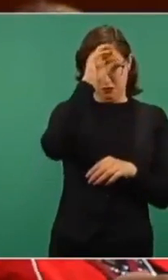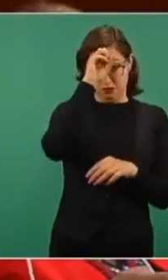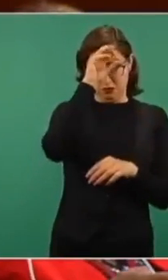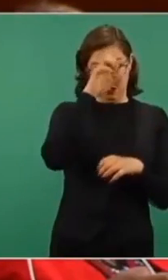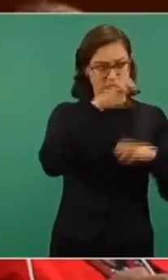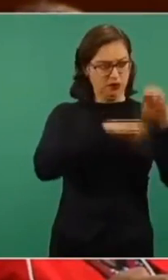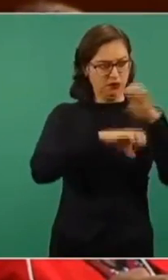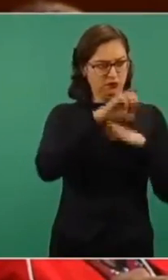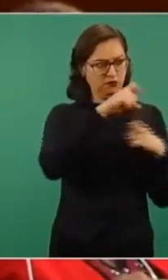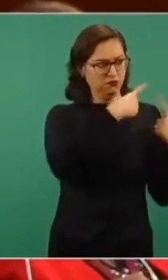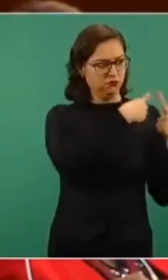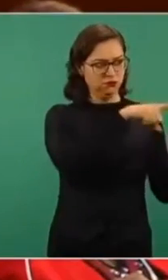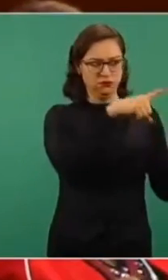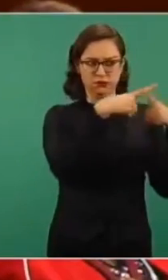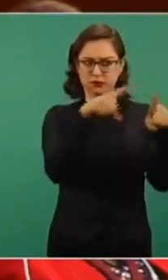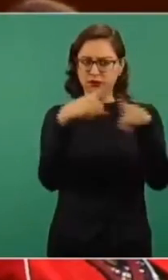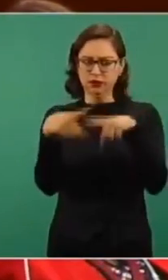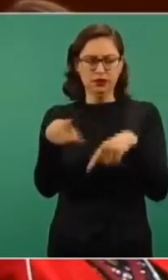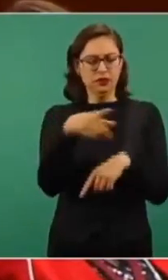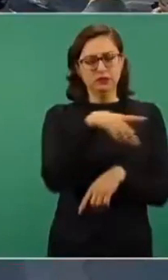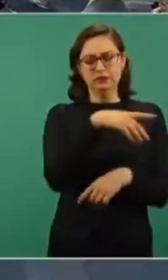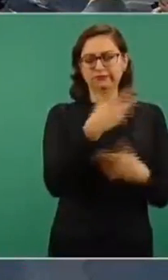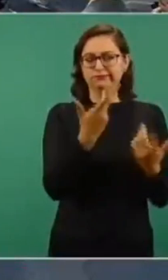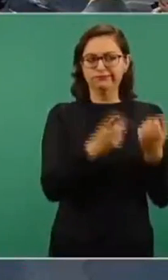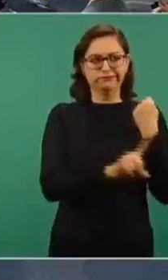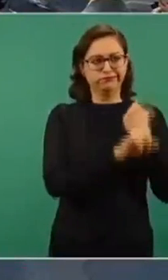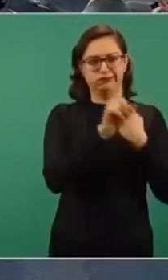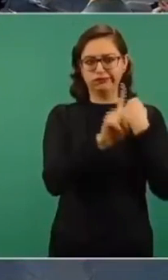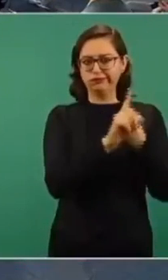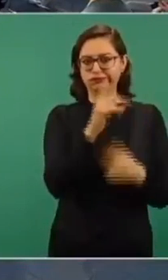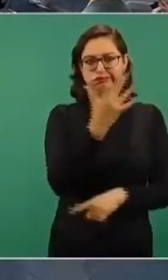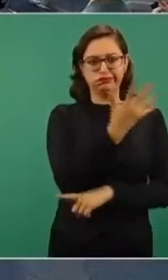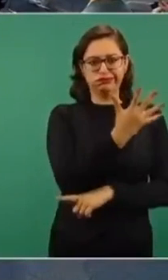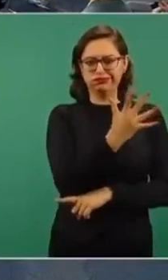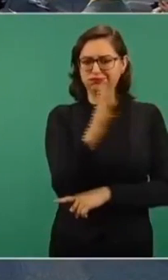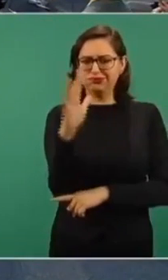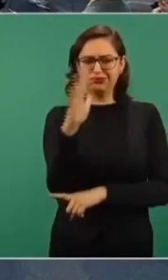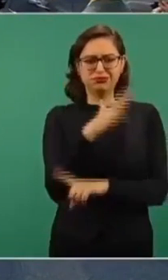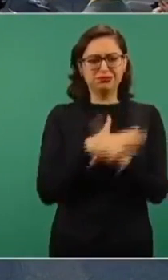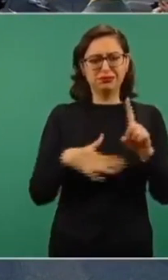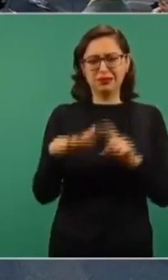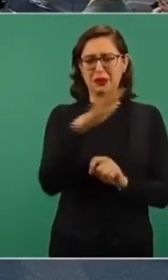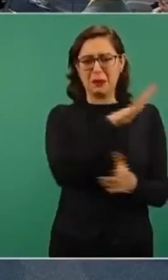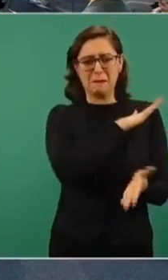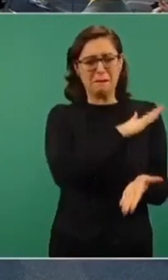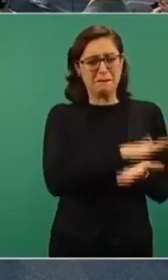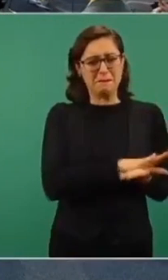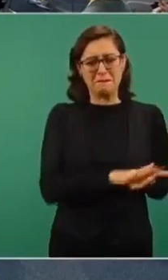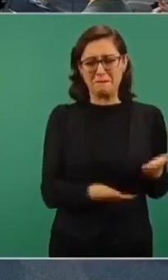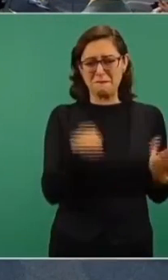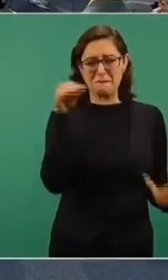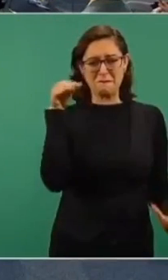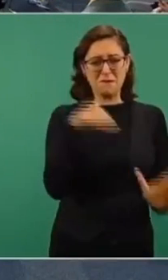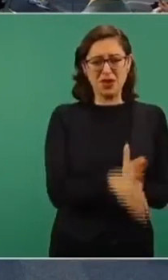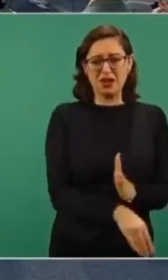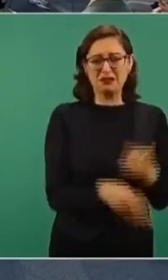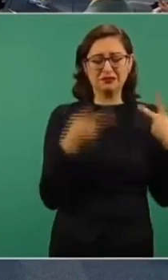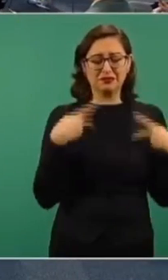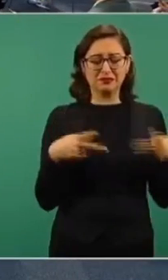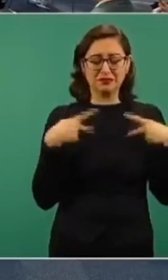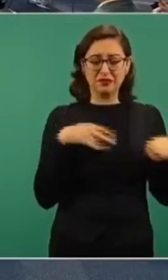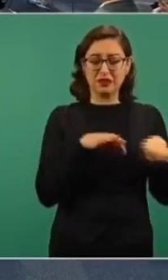país, que bueno, pues han arrasado con el tema de medio ambiente, los trabajadores, en fin, muchas condiciones que se han tocado